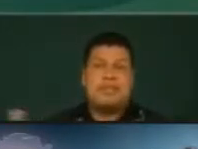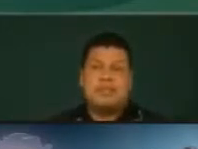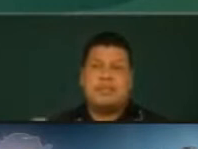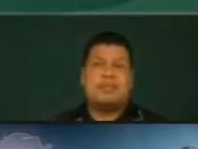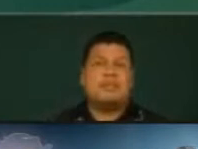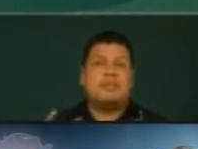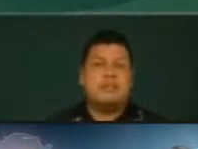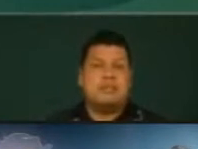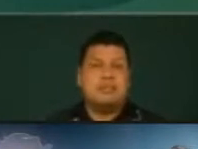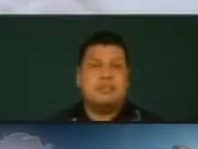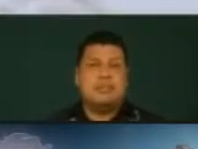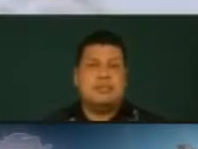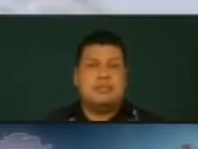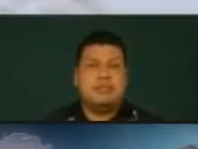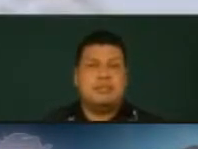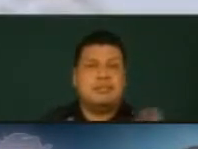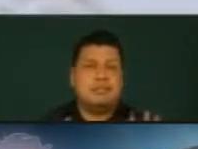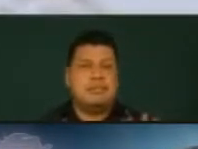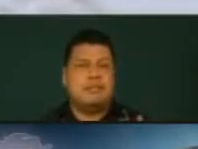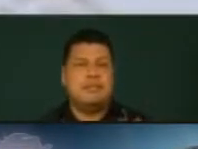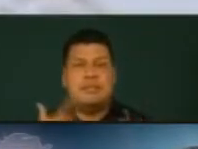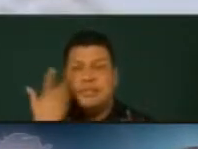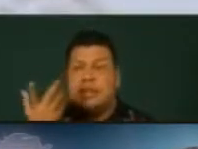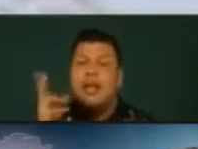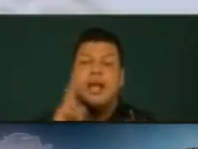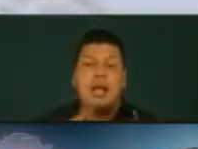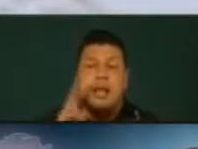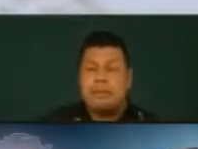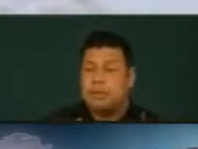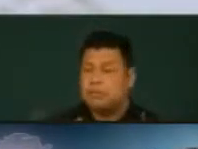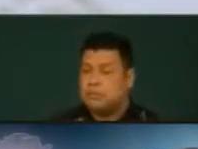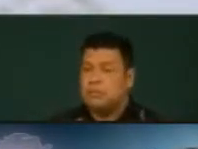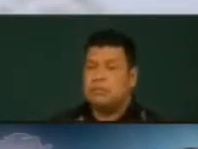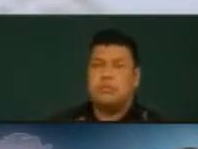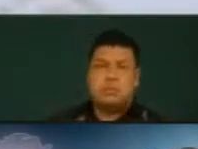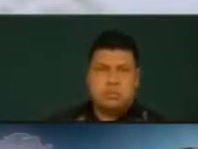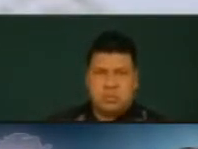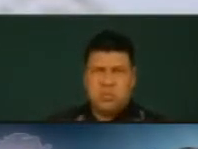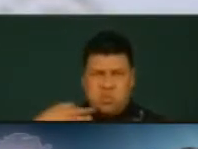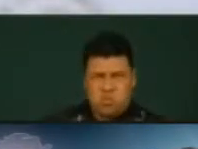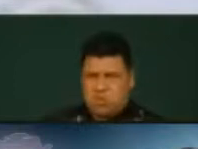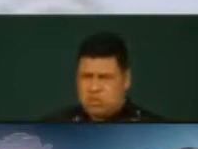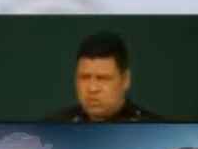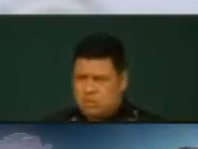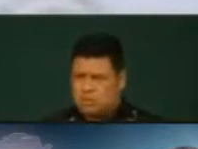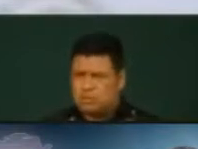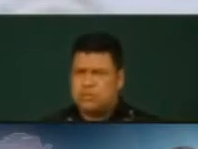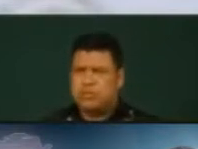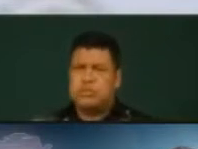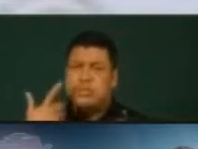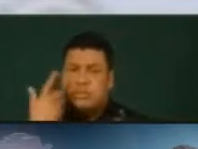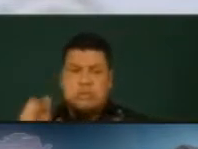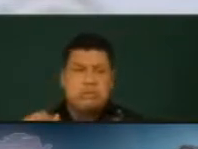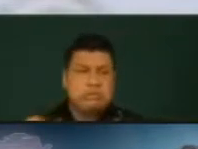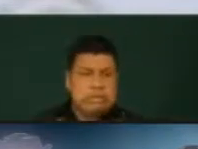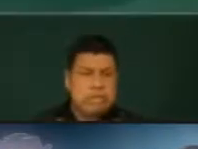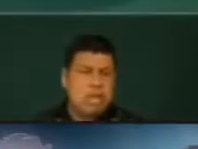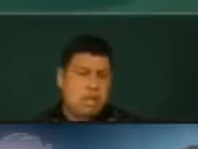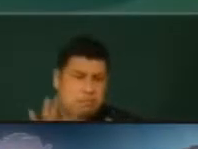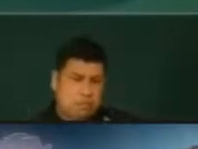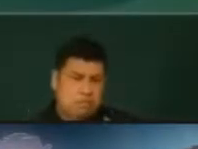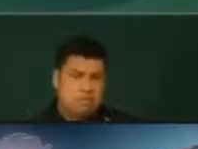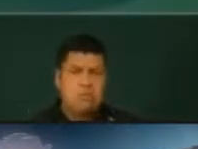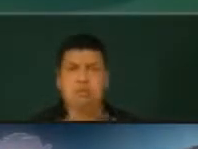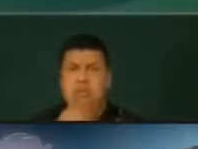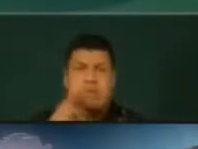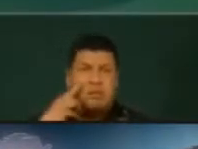dejen de existir o se vayan por sí solos, la manera y la respuesta está en cada uno de